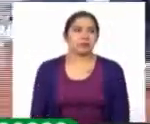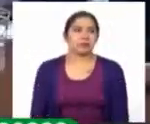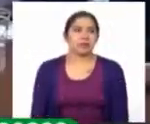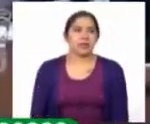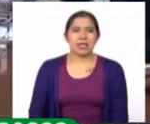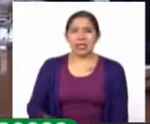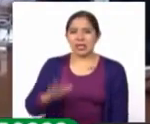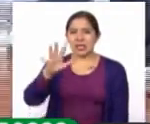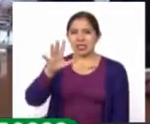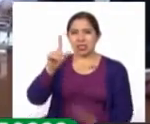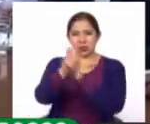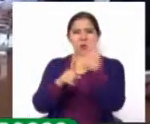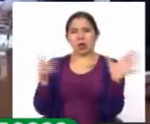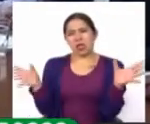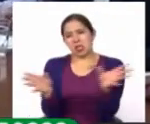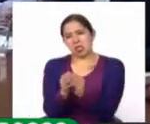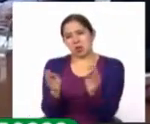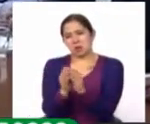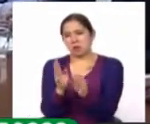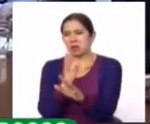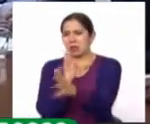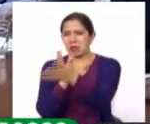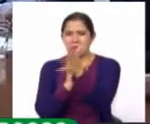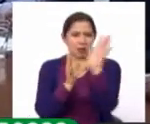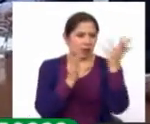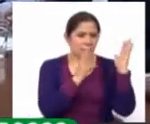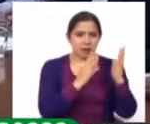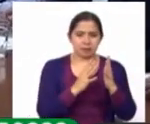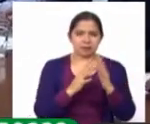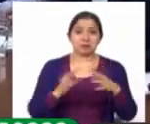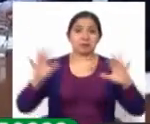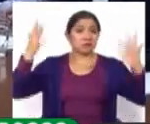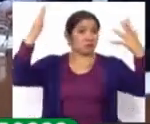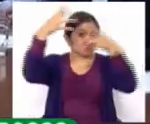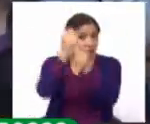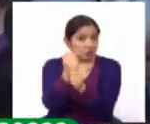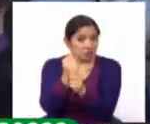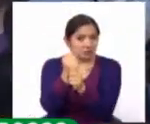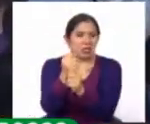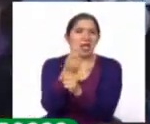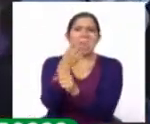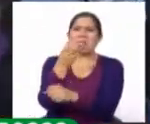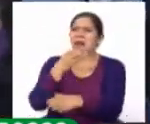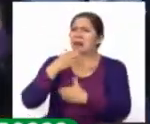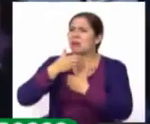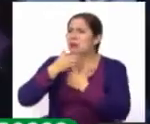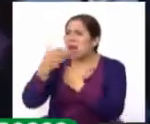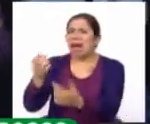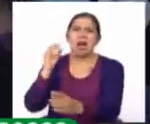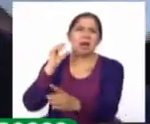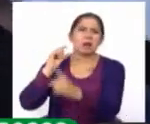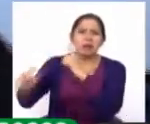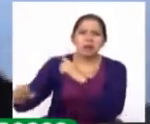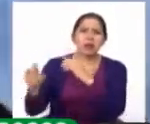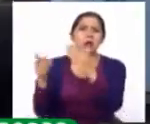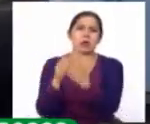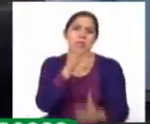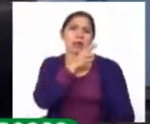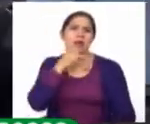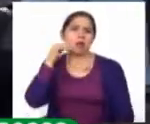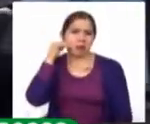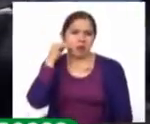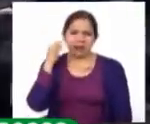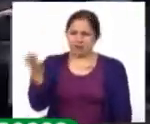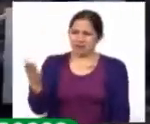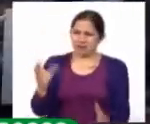horas de reunión, al escuchar las conclusiones, los activistas increparon y abuchearon a Carlos Mesa por no ceder su candidatura y pedir la renuncia